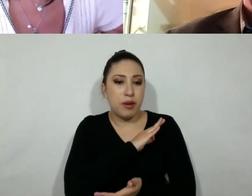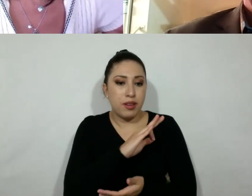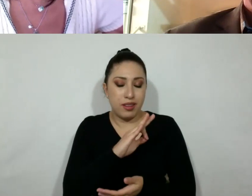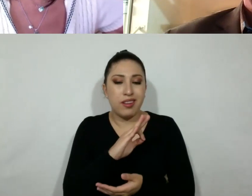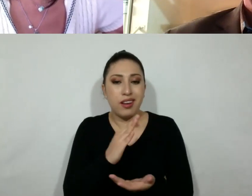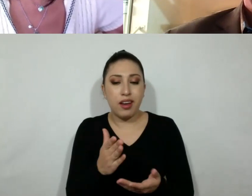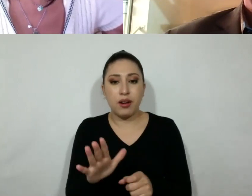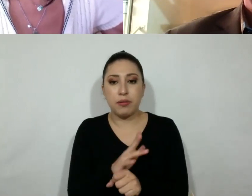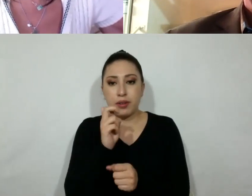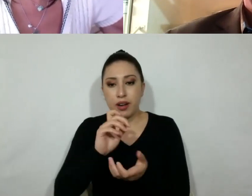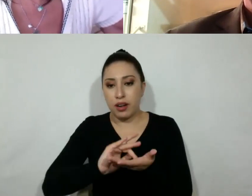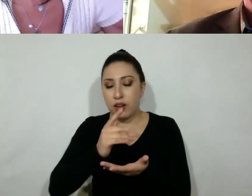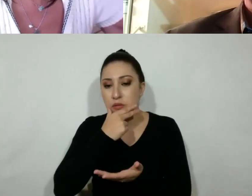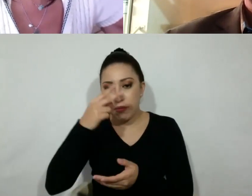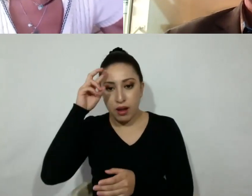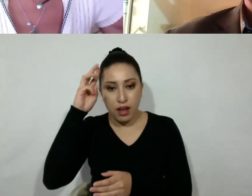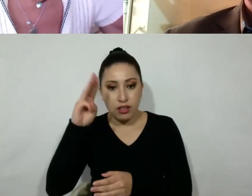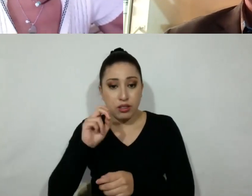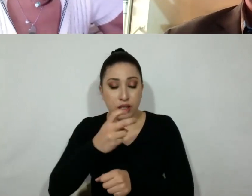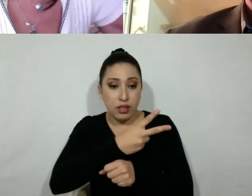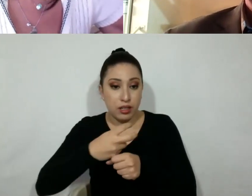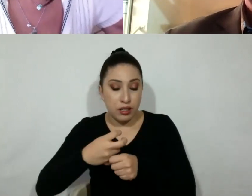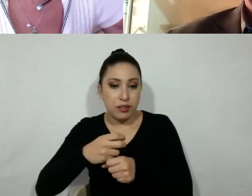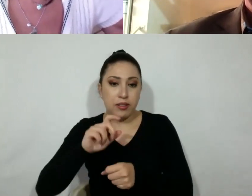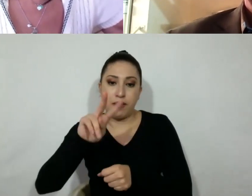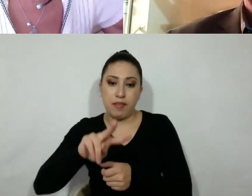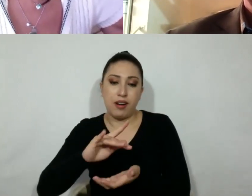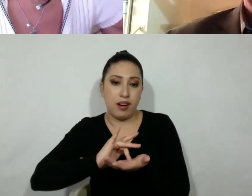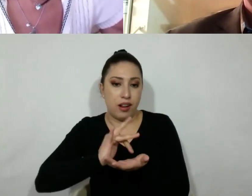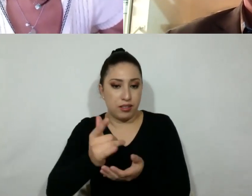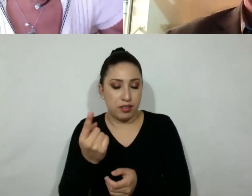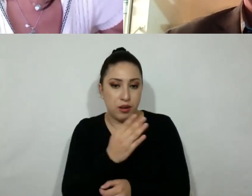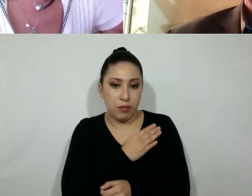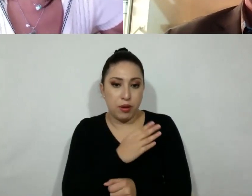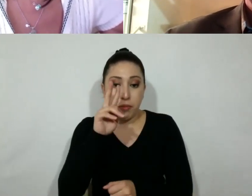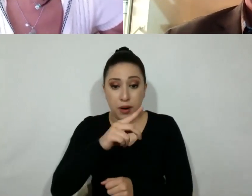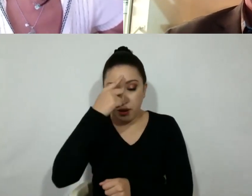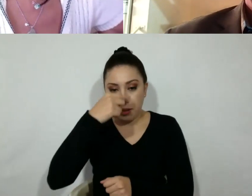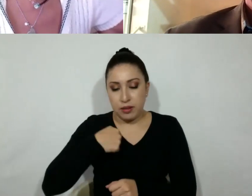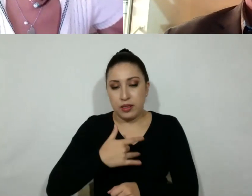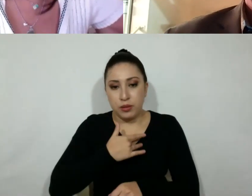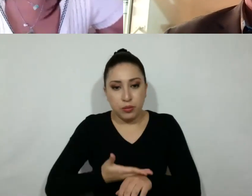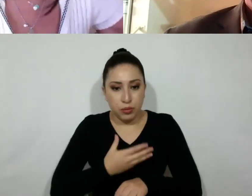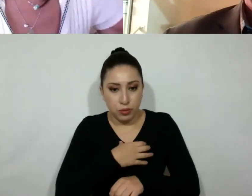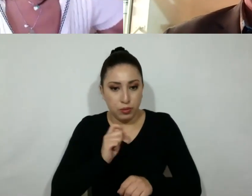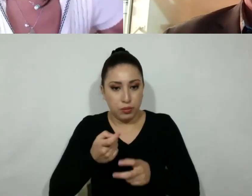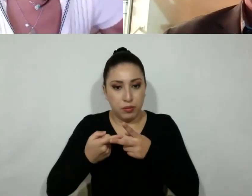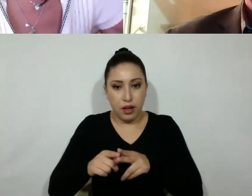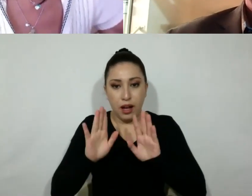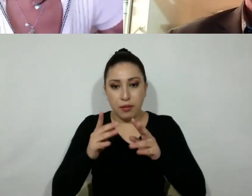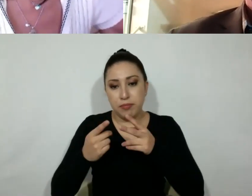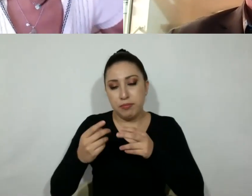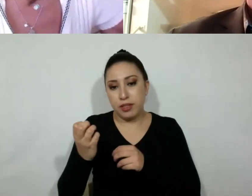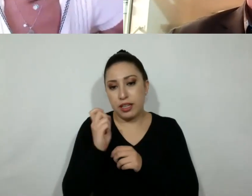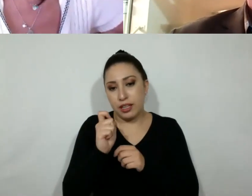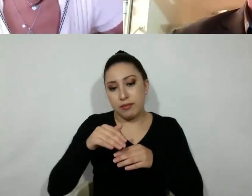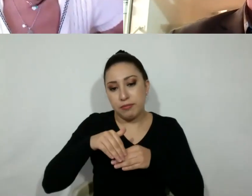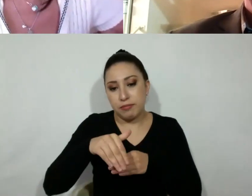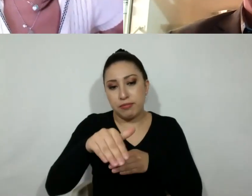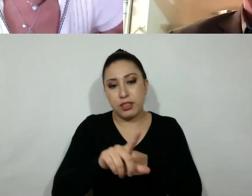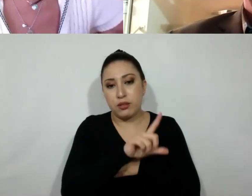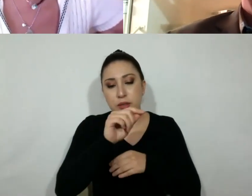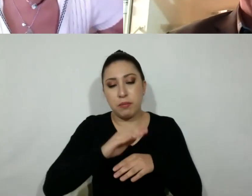haya aceptado esta invitación y para nosotros es un honor que usted inaugure este ciclo de conferencias. Muchísimas gracias y bienvenido.